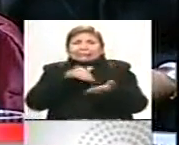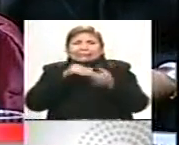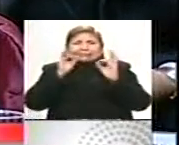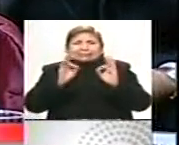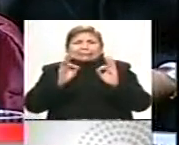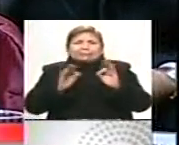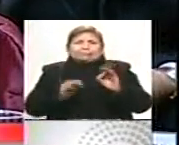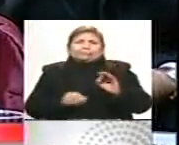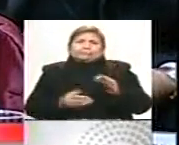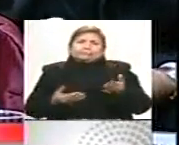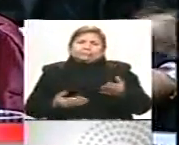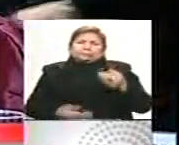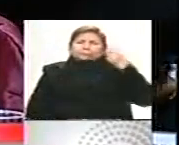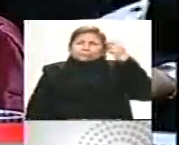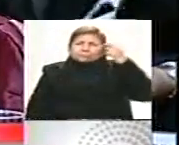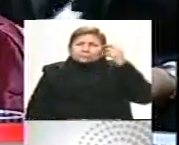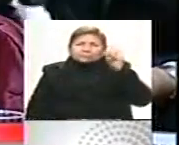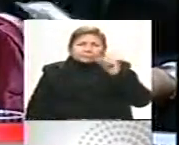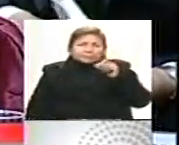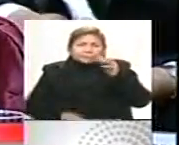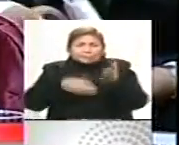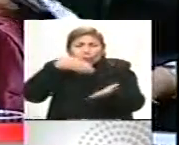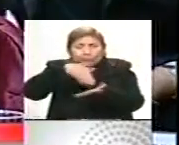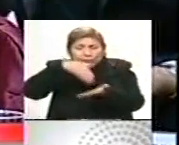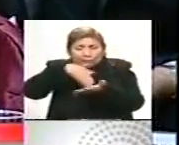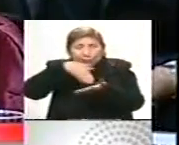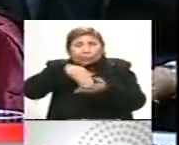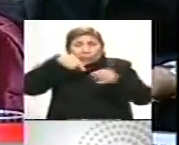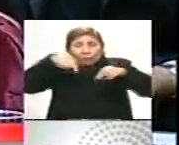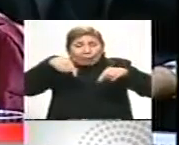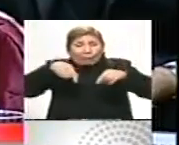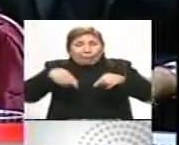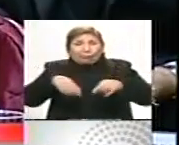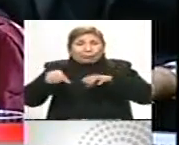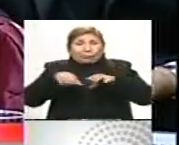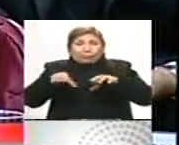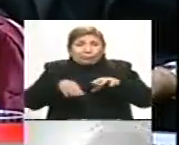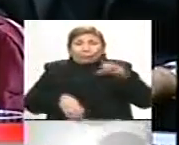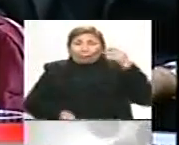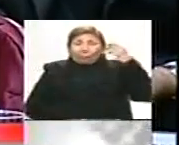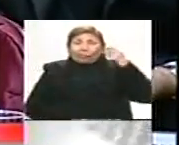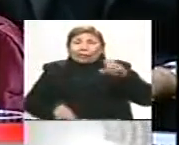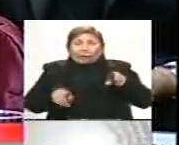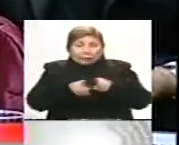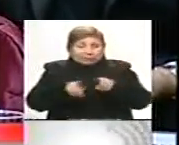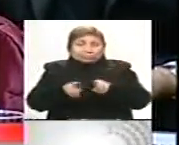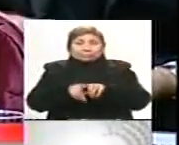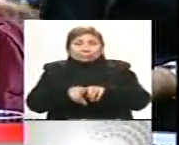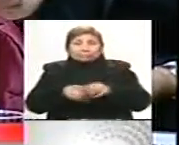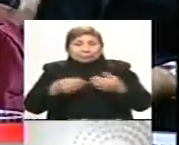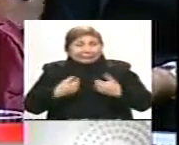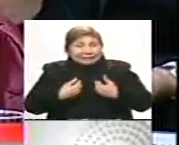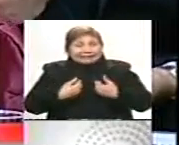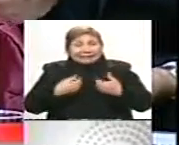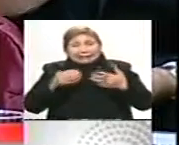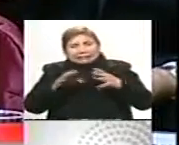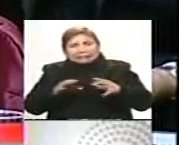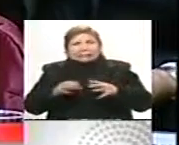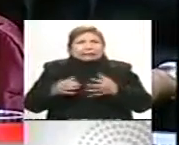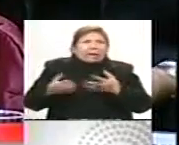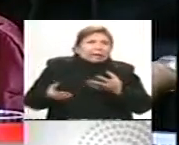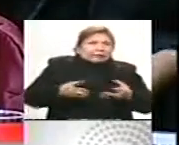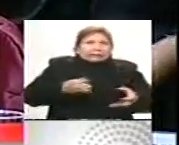política, es el centro, el núcleo, aquí es donde se hace política, también tiene como facultad el principal acto de poder, que